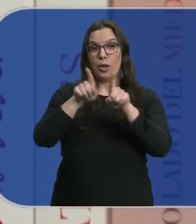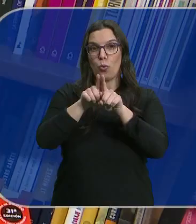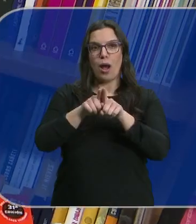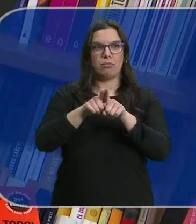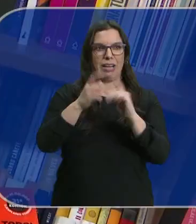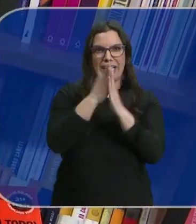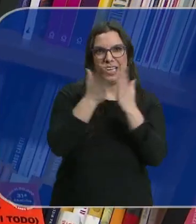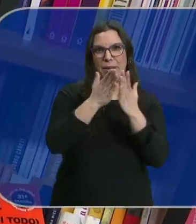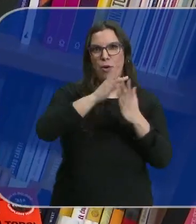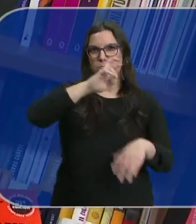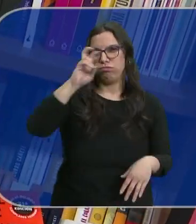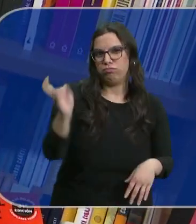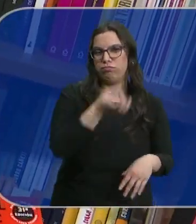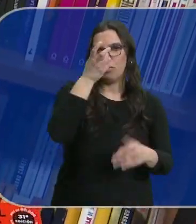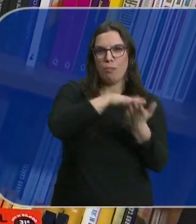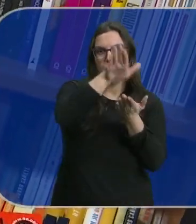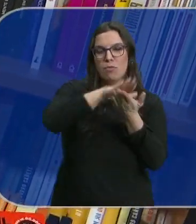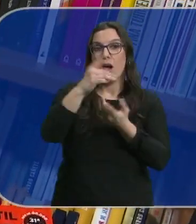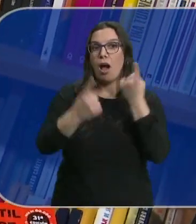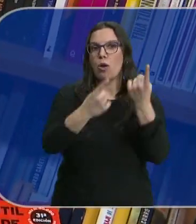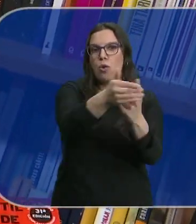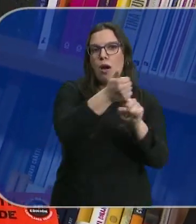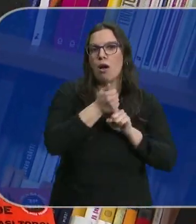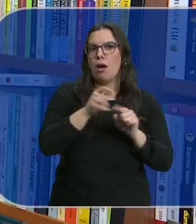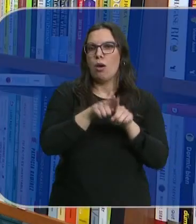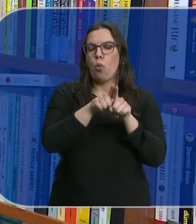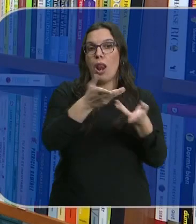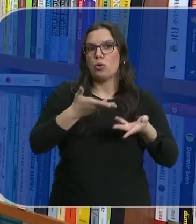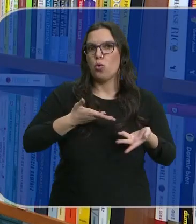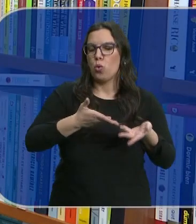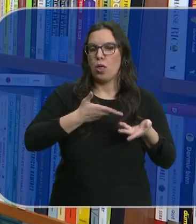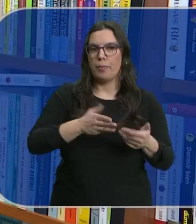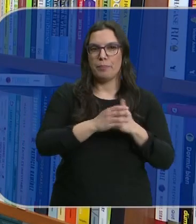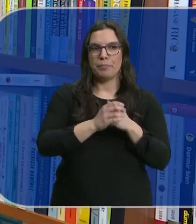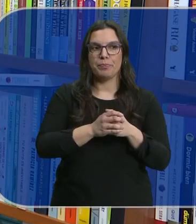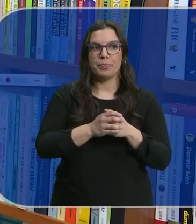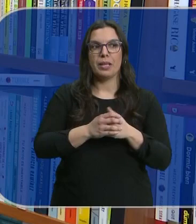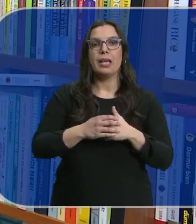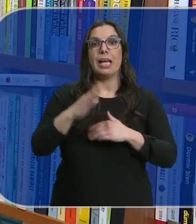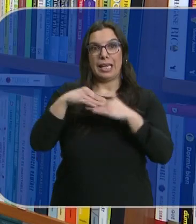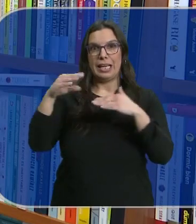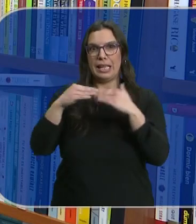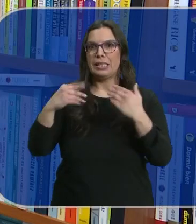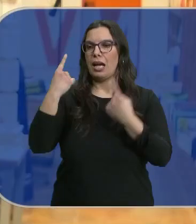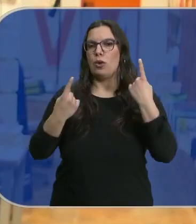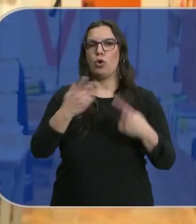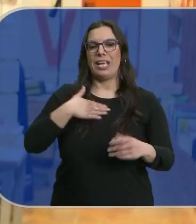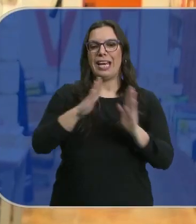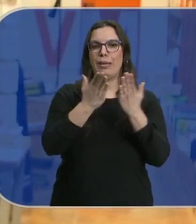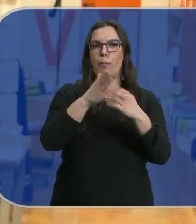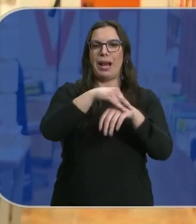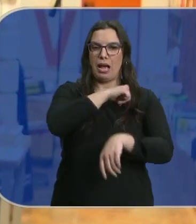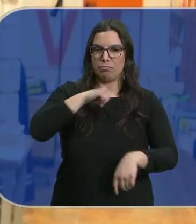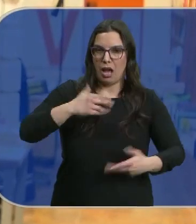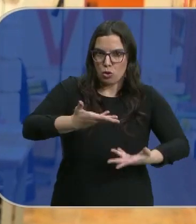de publicaciones a las que muchos se aferran como ayuda psicológica. Siempre habrá clientes adictos al libro de autoayuda. Pero